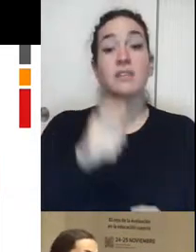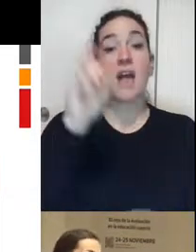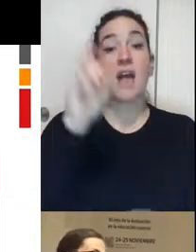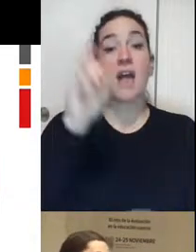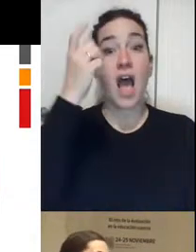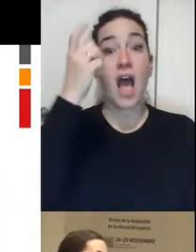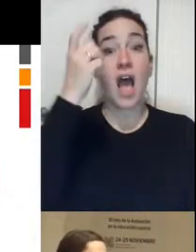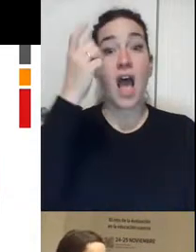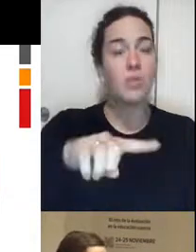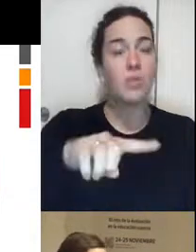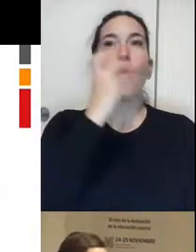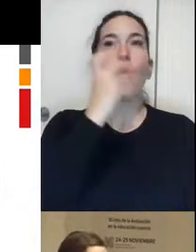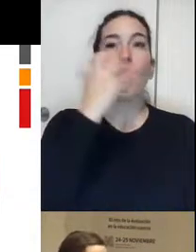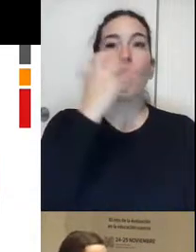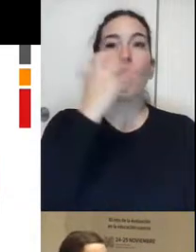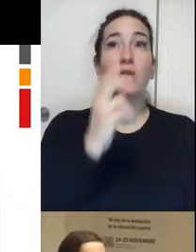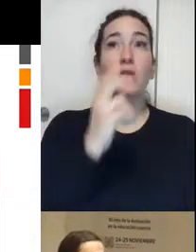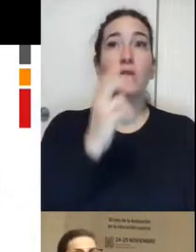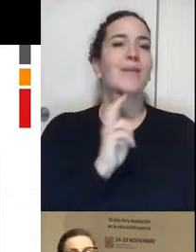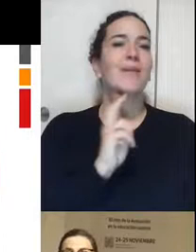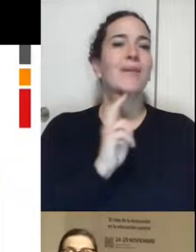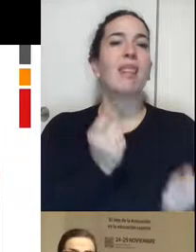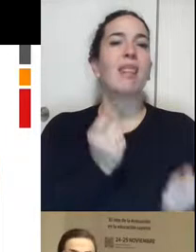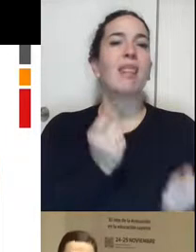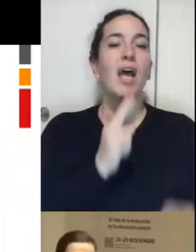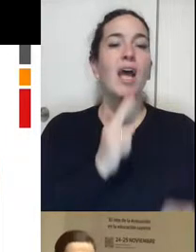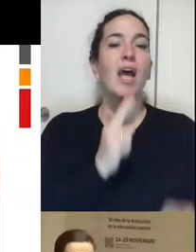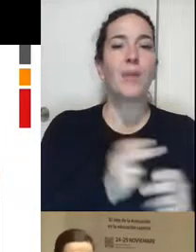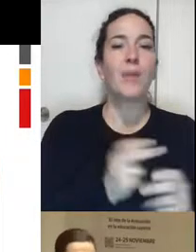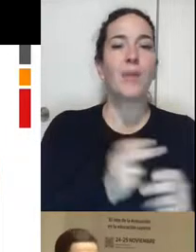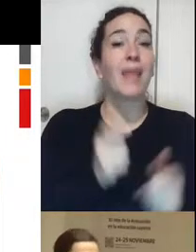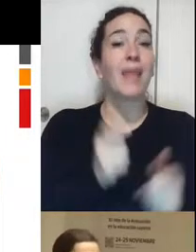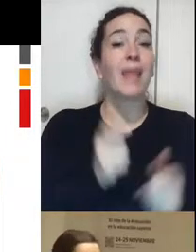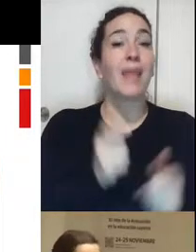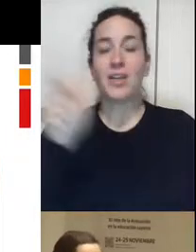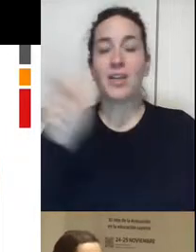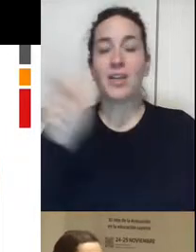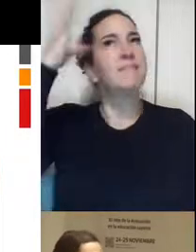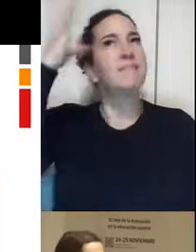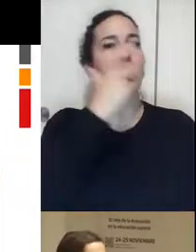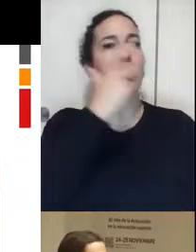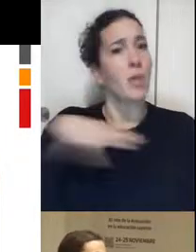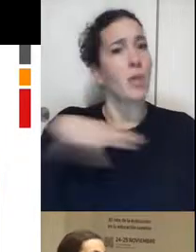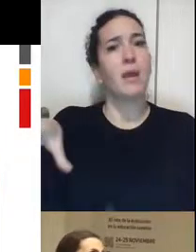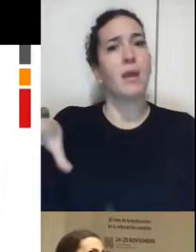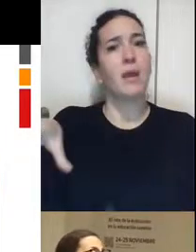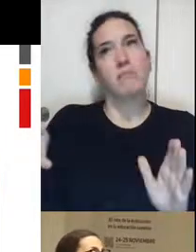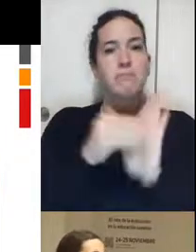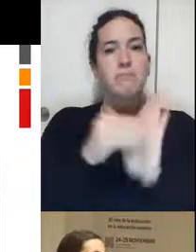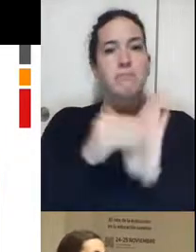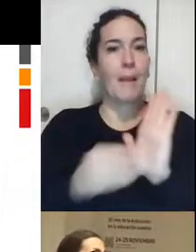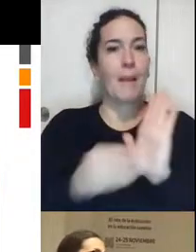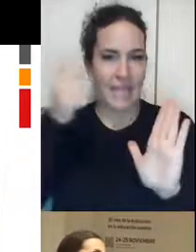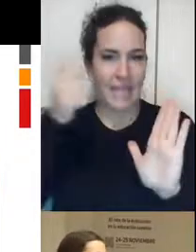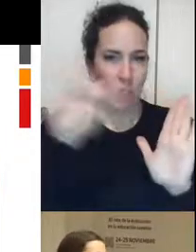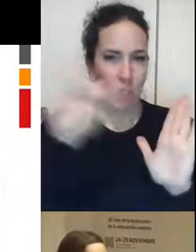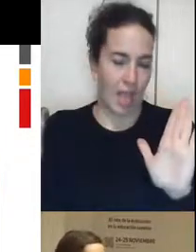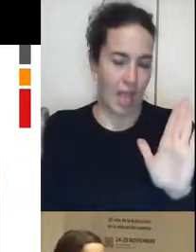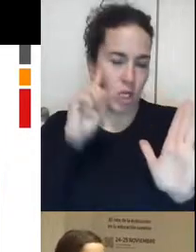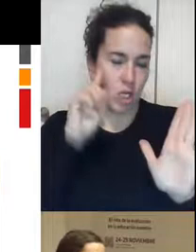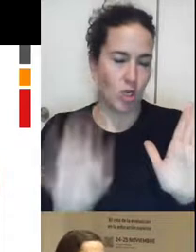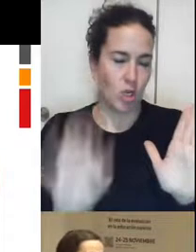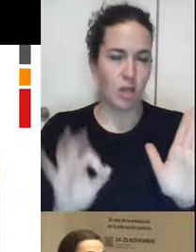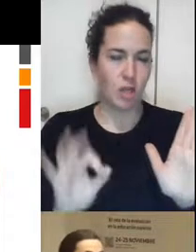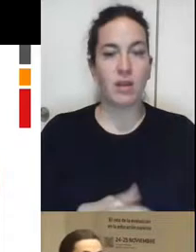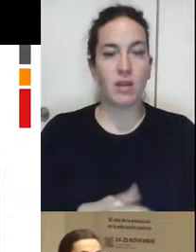a partir del título y los personajes presentados, aunque podrían incluir nuevos personajes, por supuesto, y en cualquier caso tendrían siempre